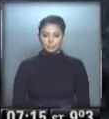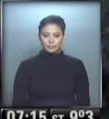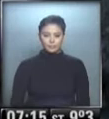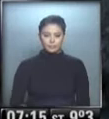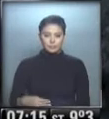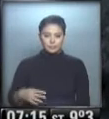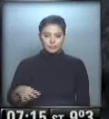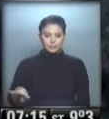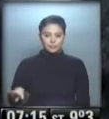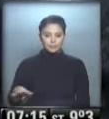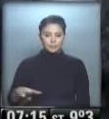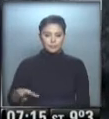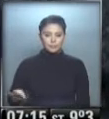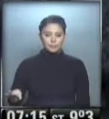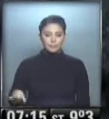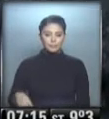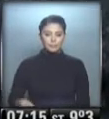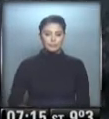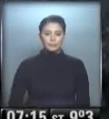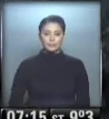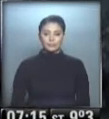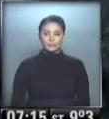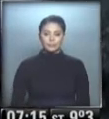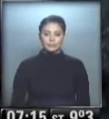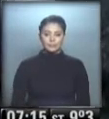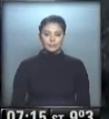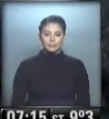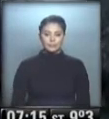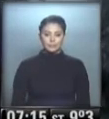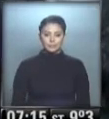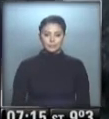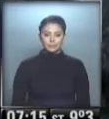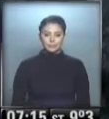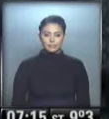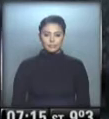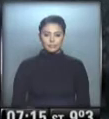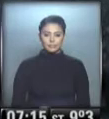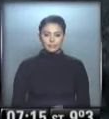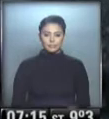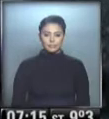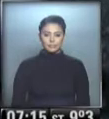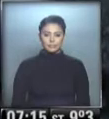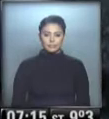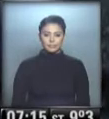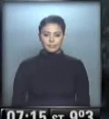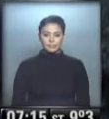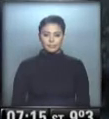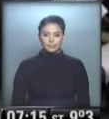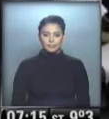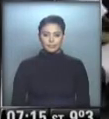por ende cuando empresas privadas están sustentando esta